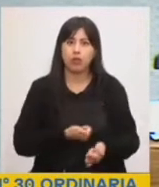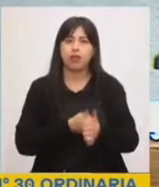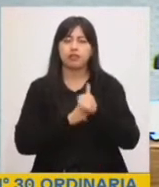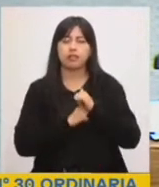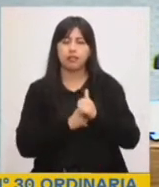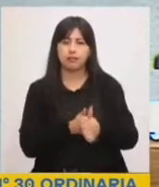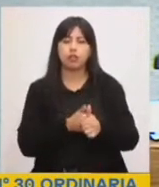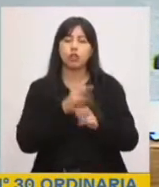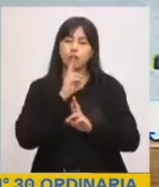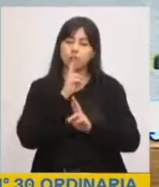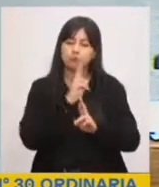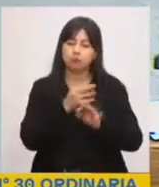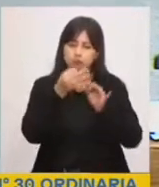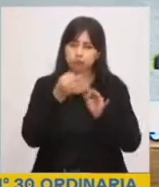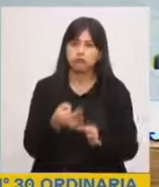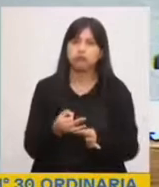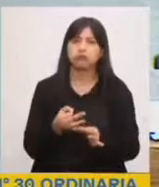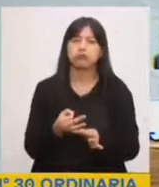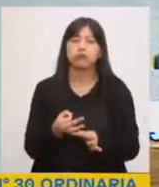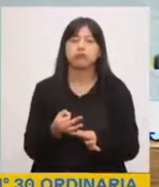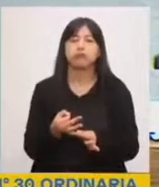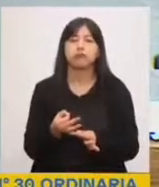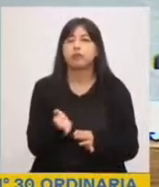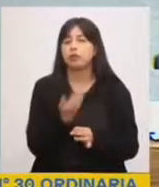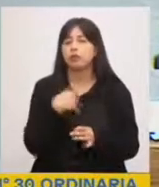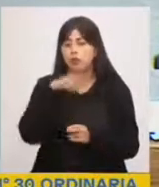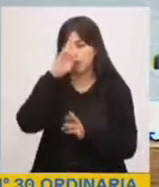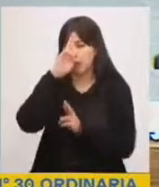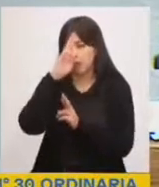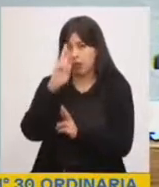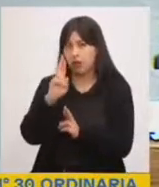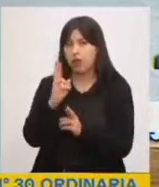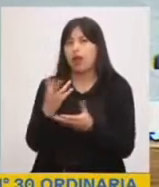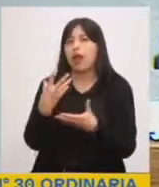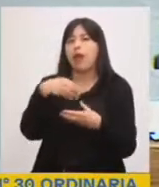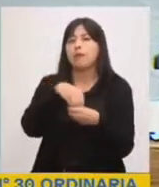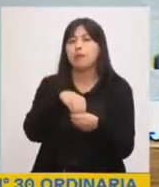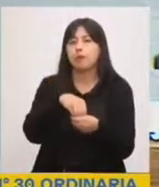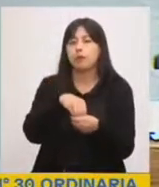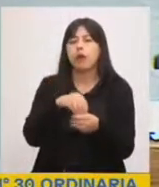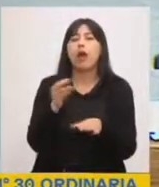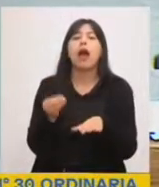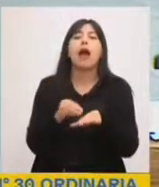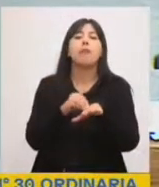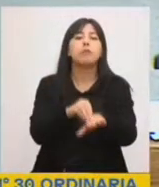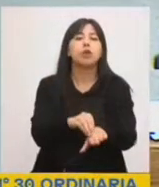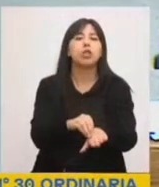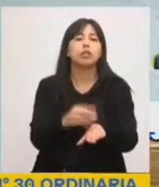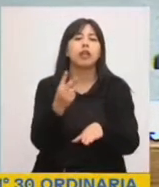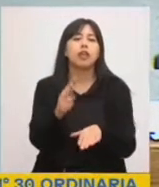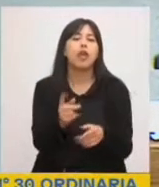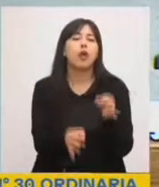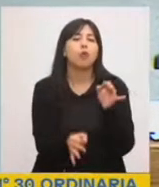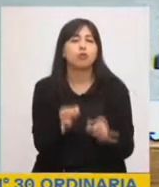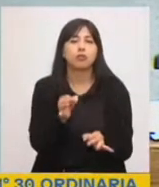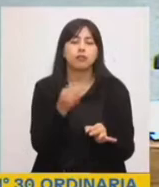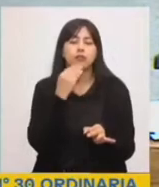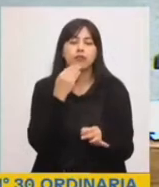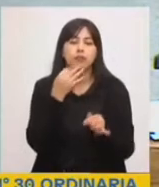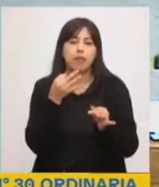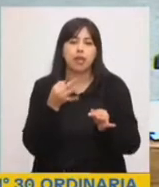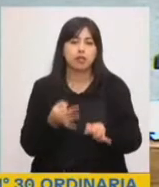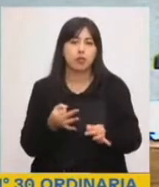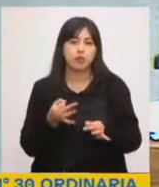y dedicación. Reconocemos su invaluable aporte a la justicia y la seguridad de nuestro país, así como su identidad y desempeño del deber